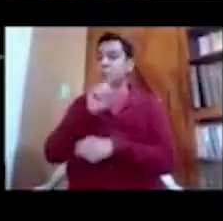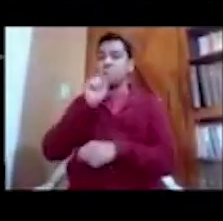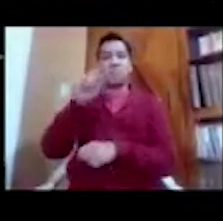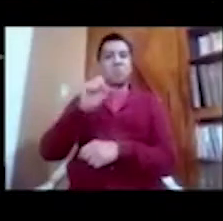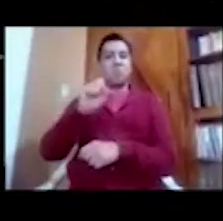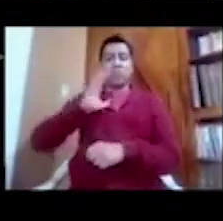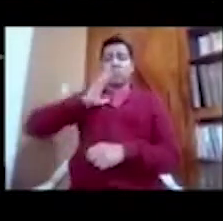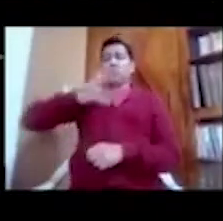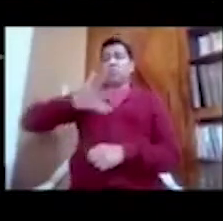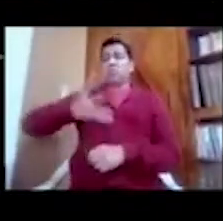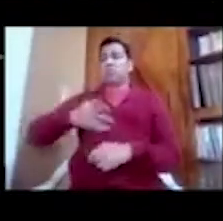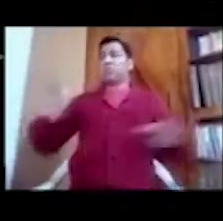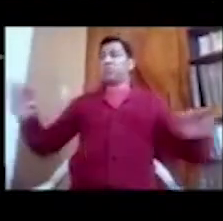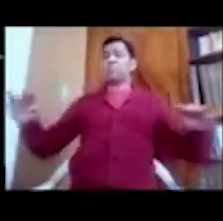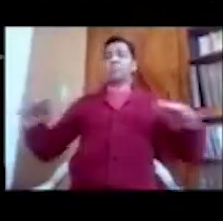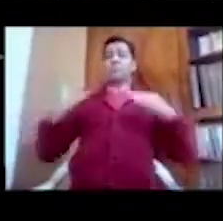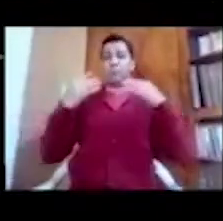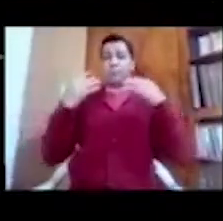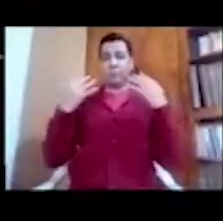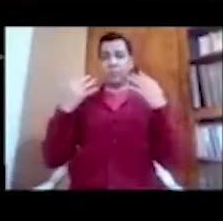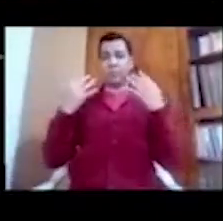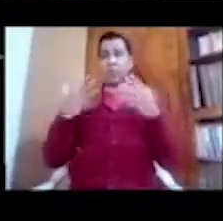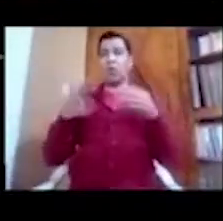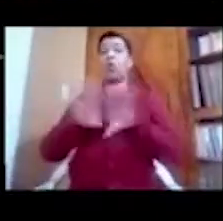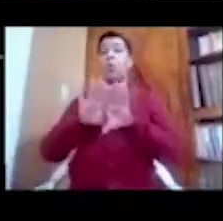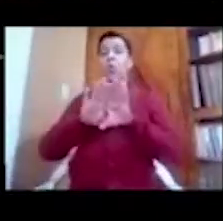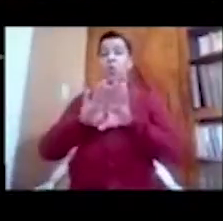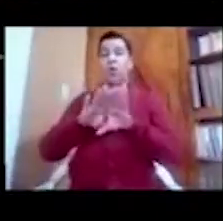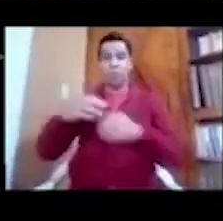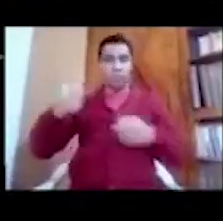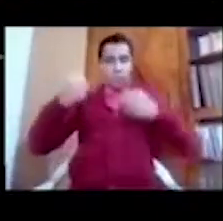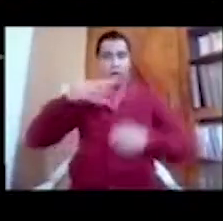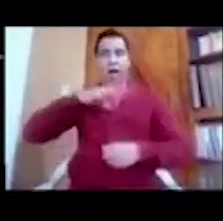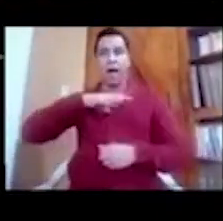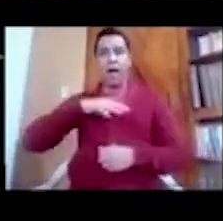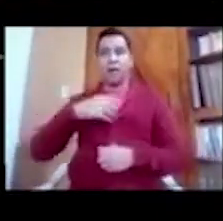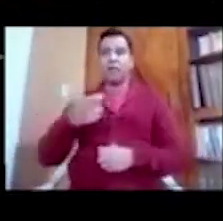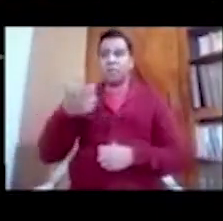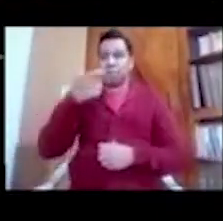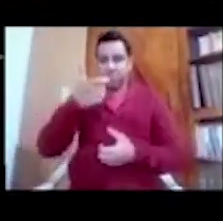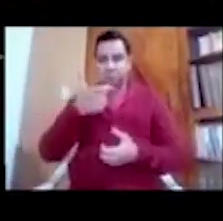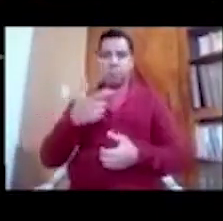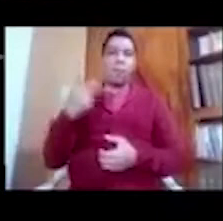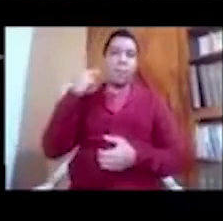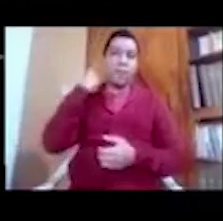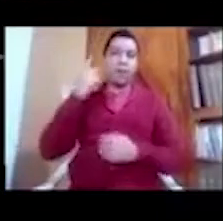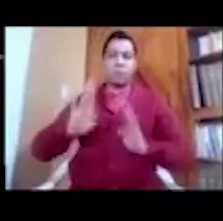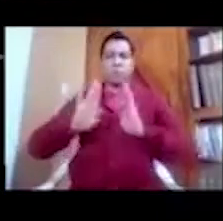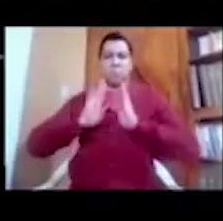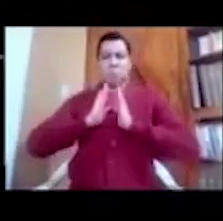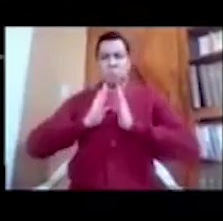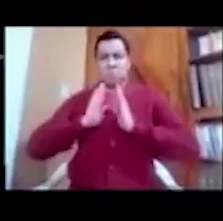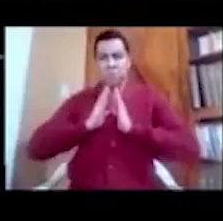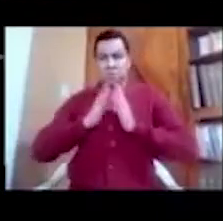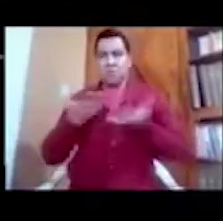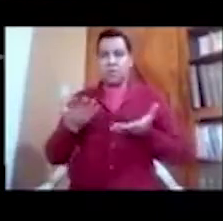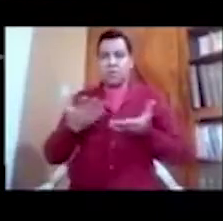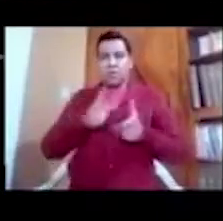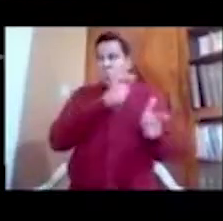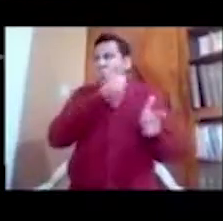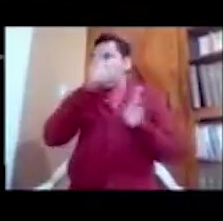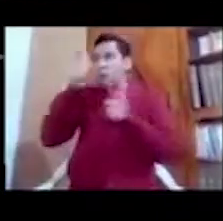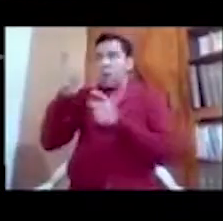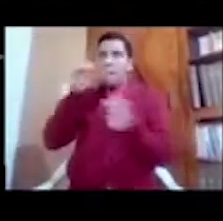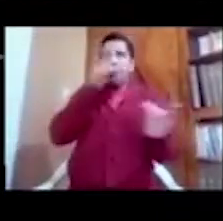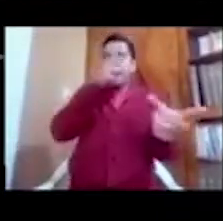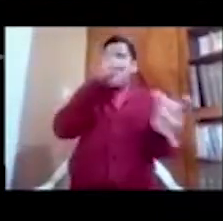el reconocimiento a partir del poder militar. Eso que está representado en los textos clásicos de la